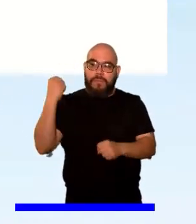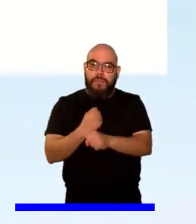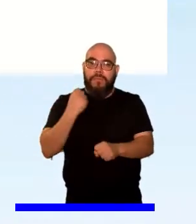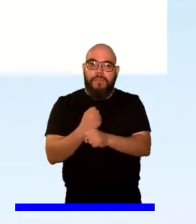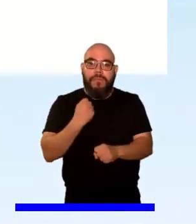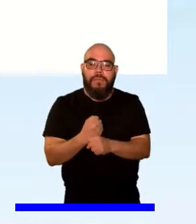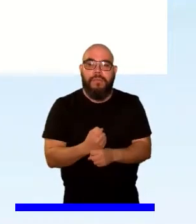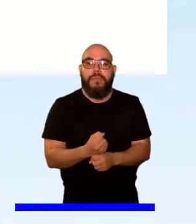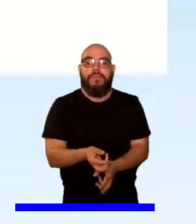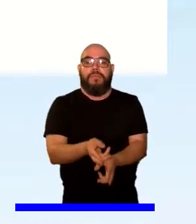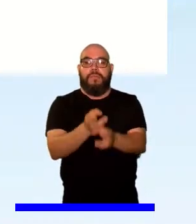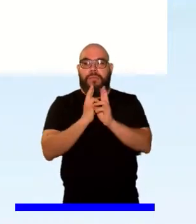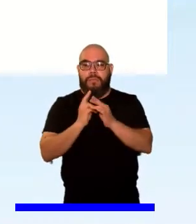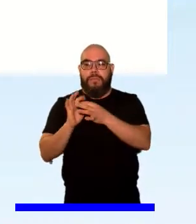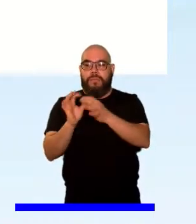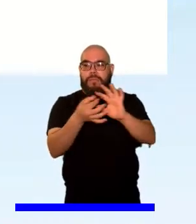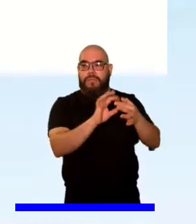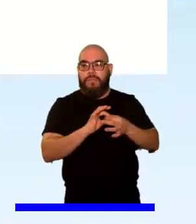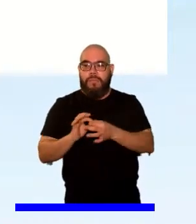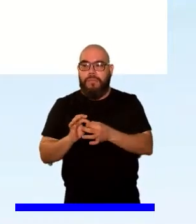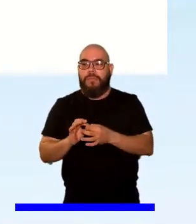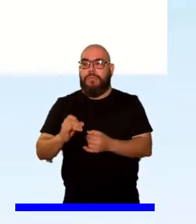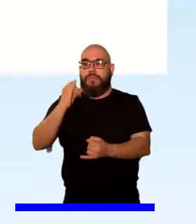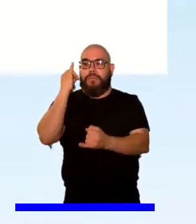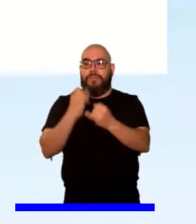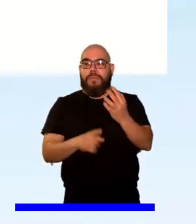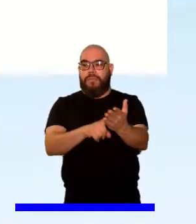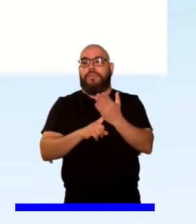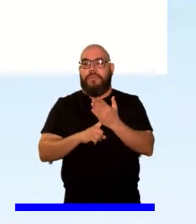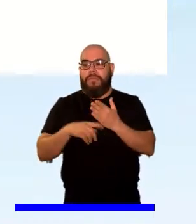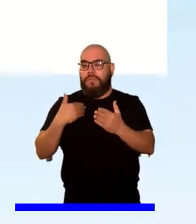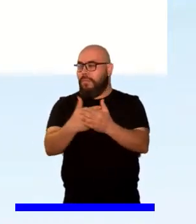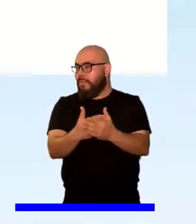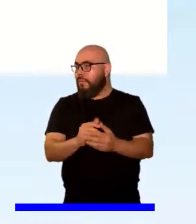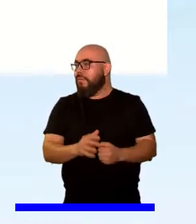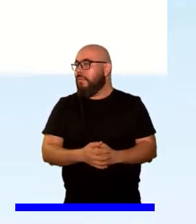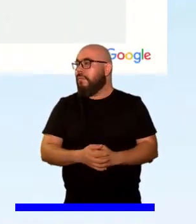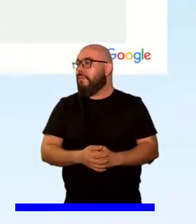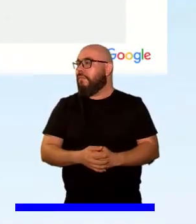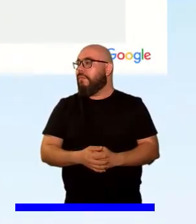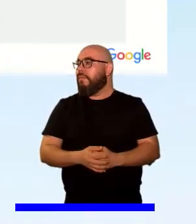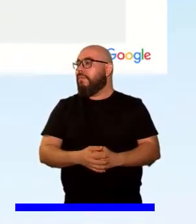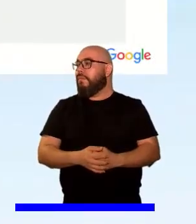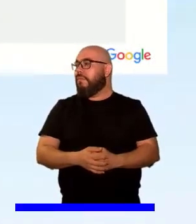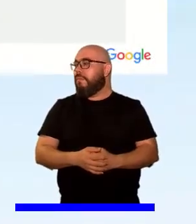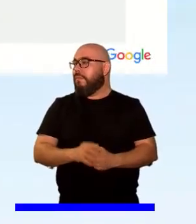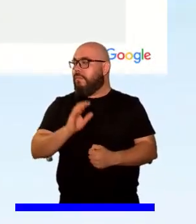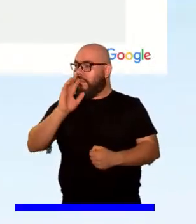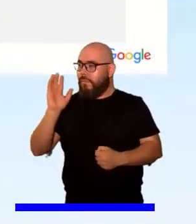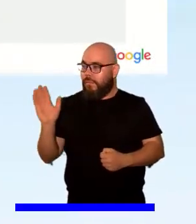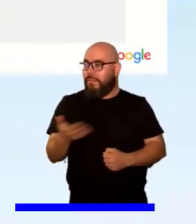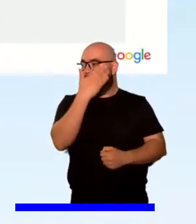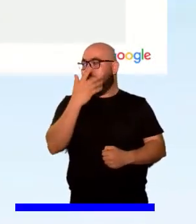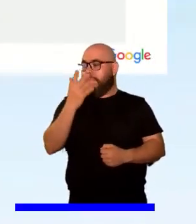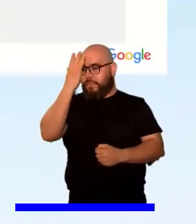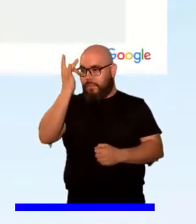ellos y orquestarlos, y finalmente las plataformas en las que puedo programar sin código. Voy a pasar muy rápido por esto,